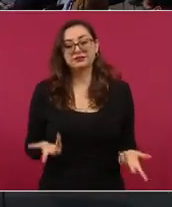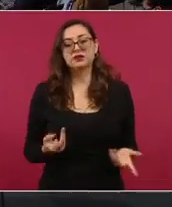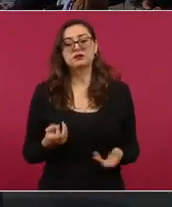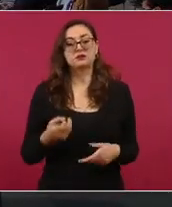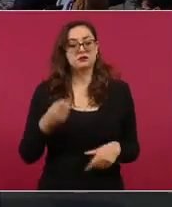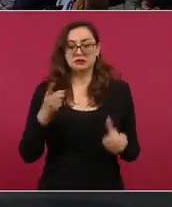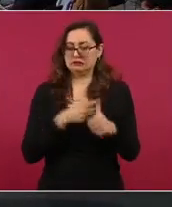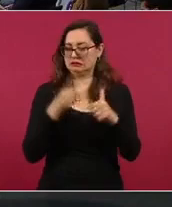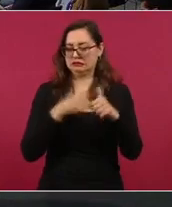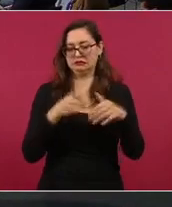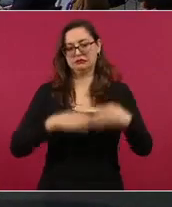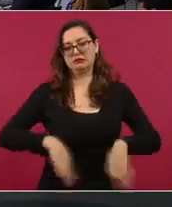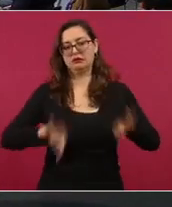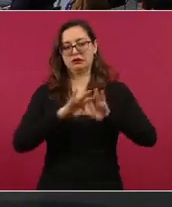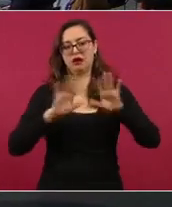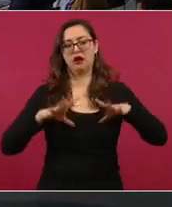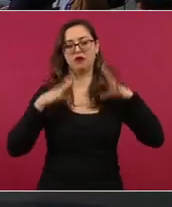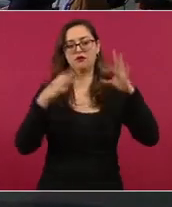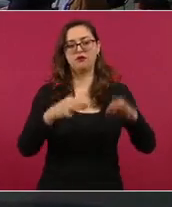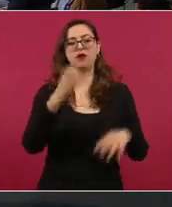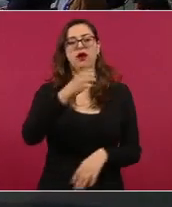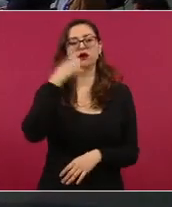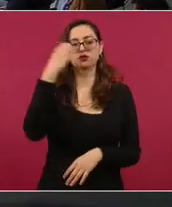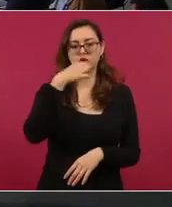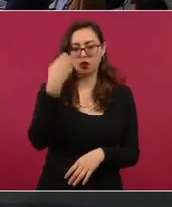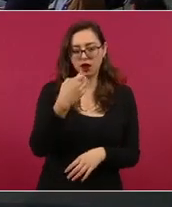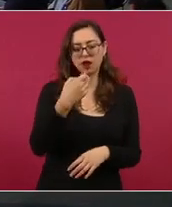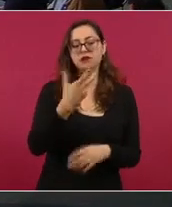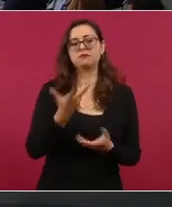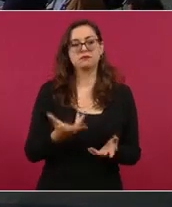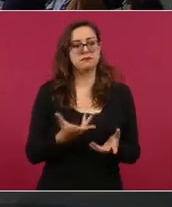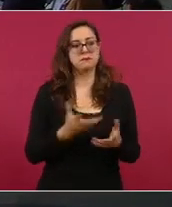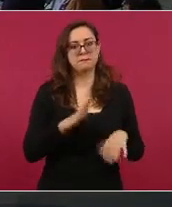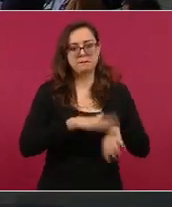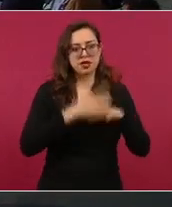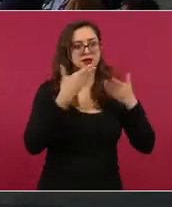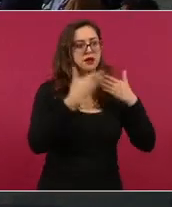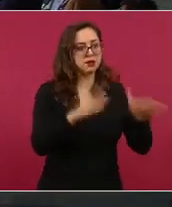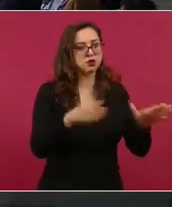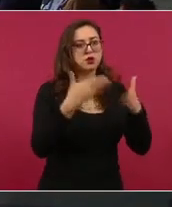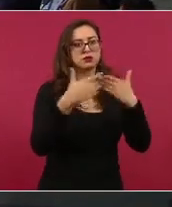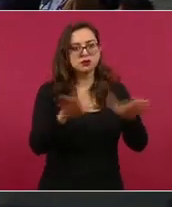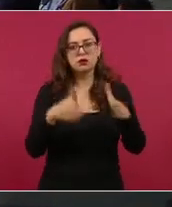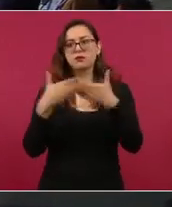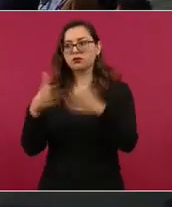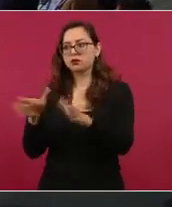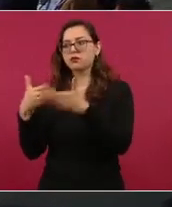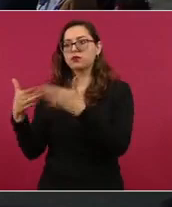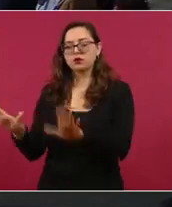escuelas, que se promueva la creación de muchas escuelas.